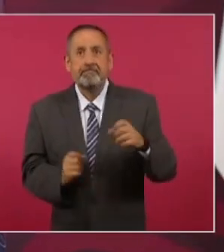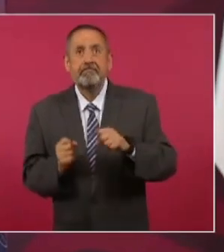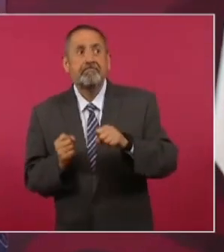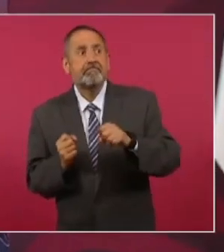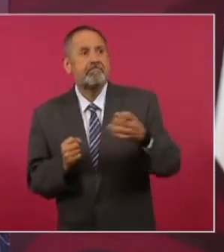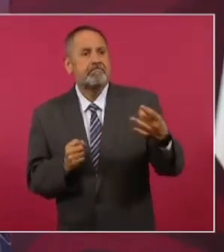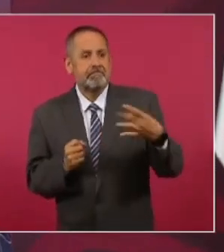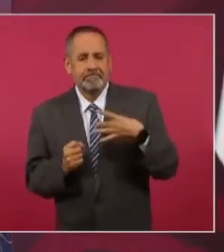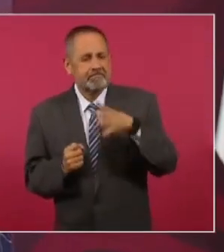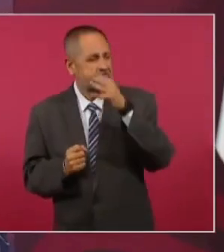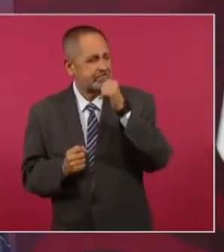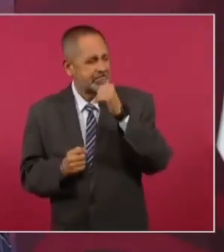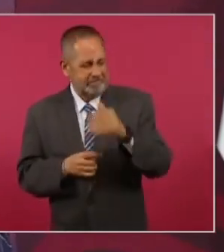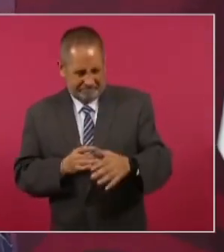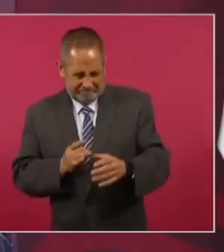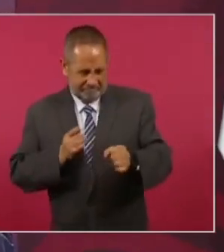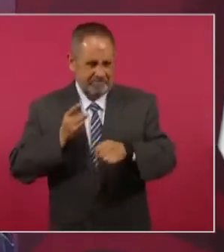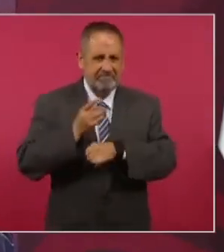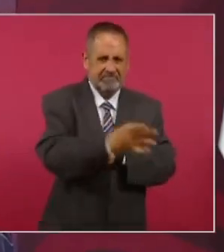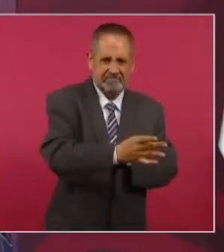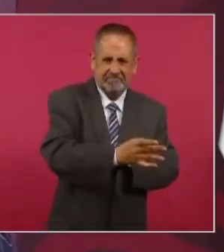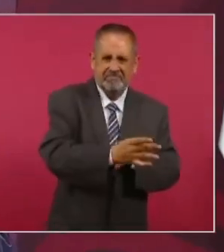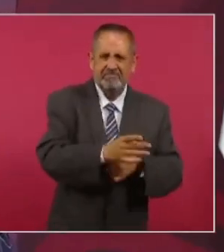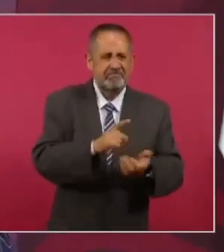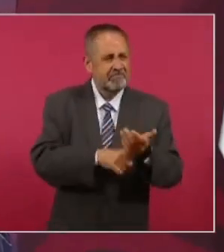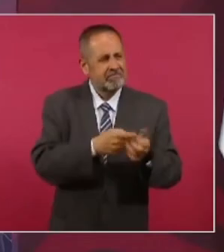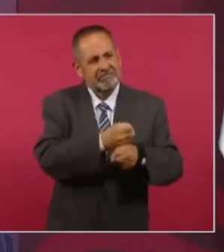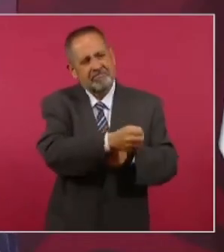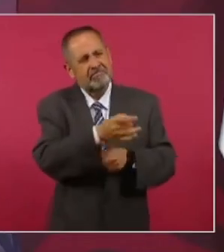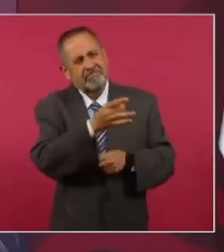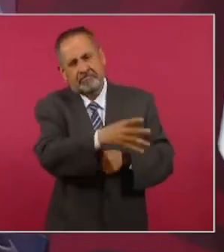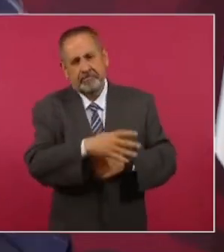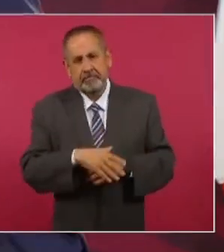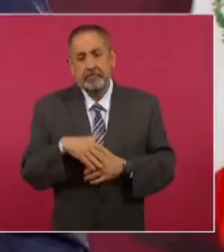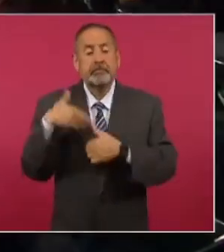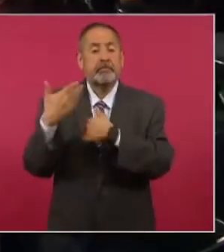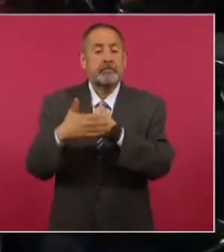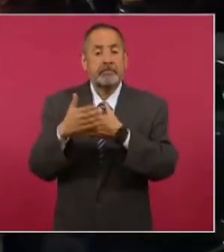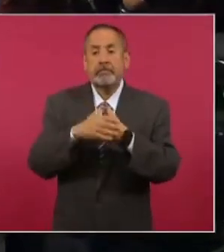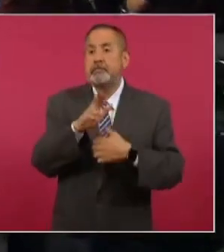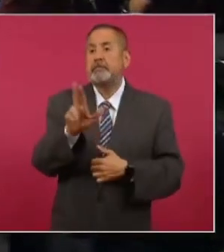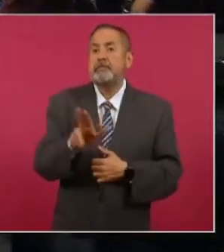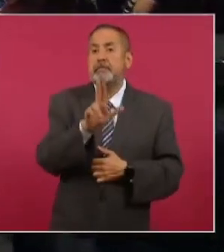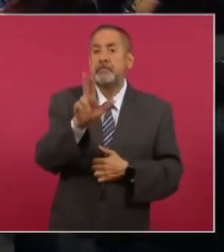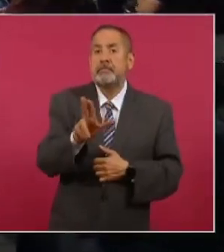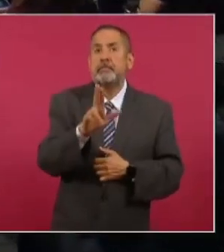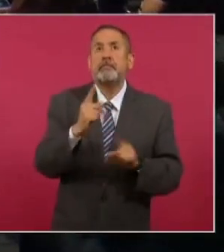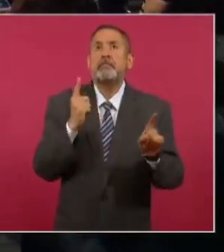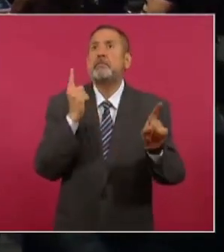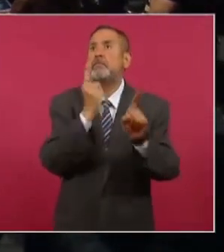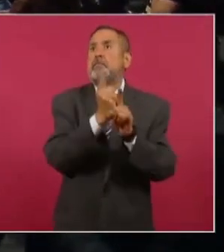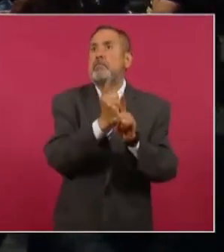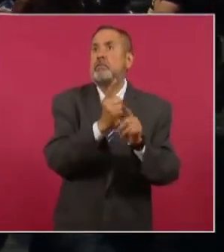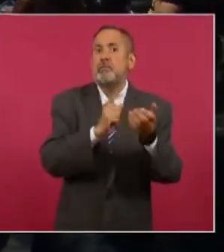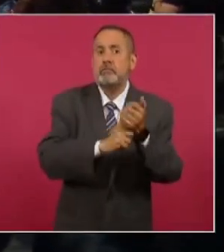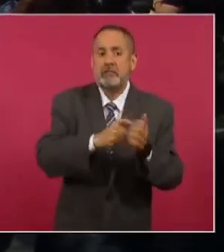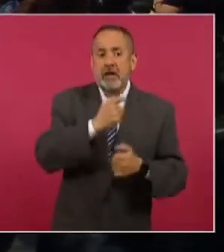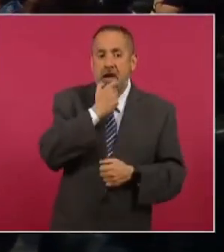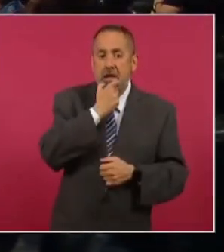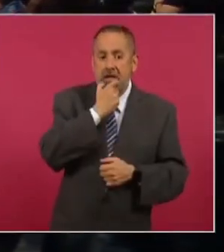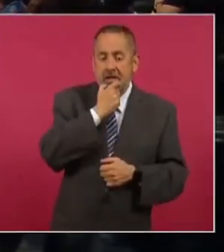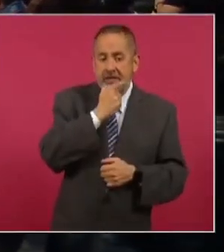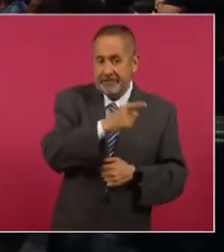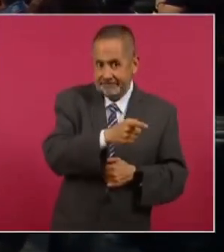nos fue muy bien el martes va a México contra Inglaterra